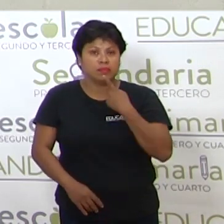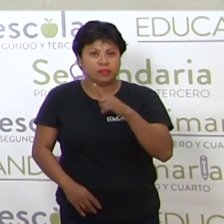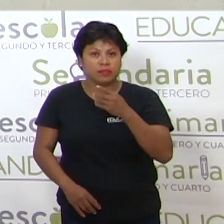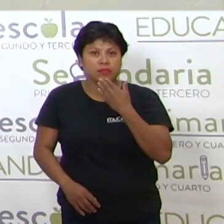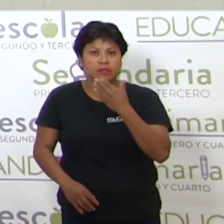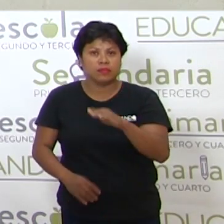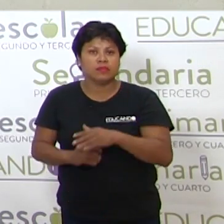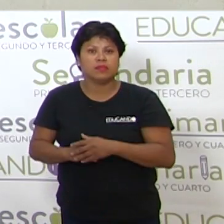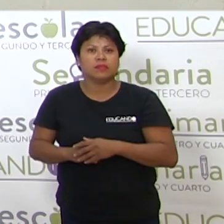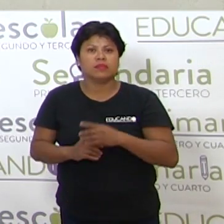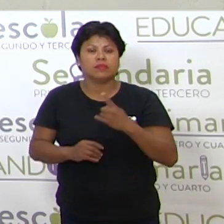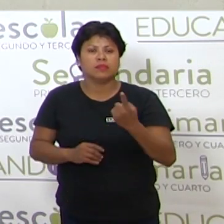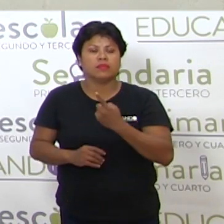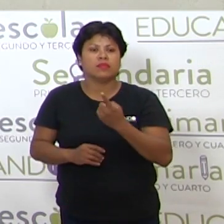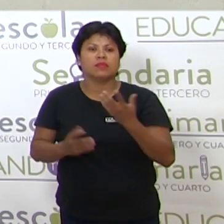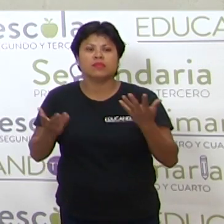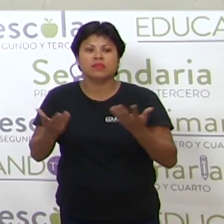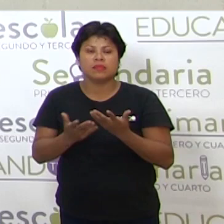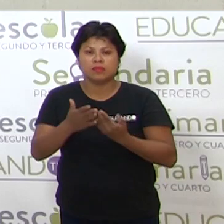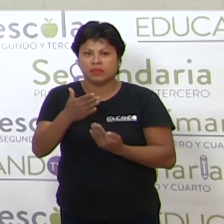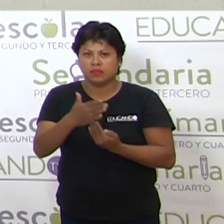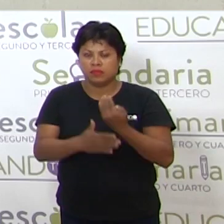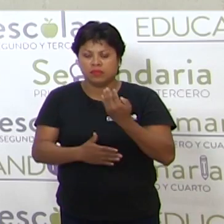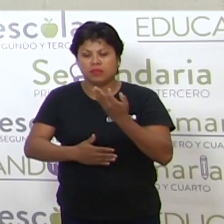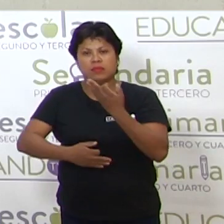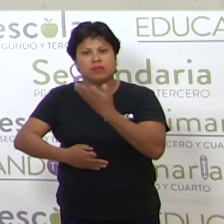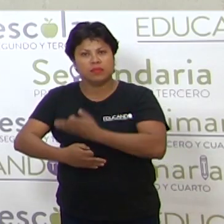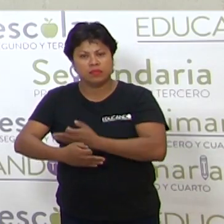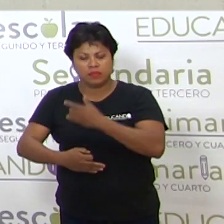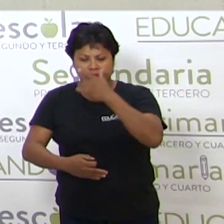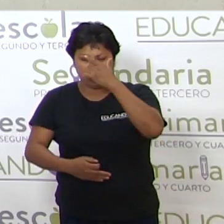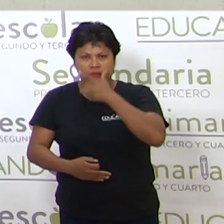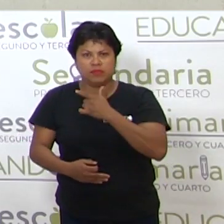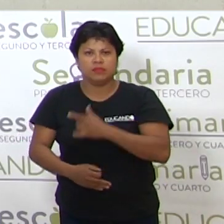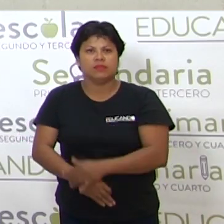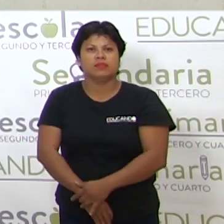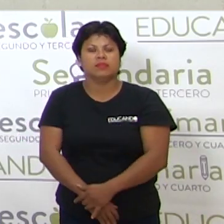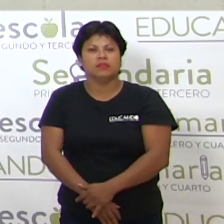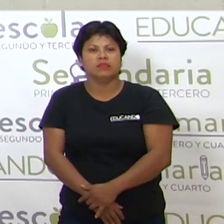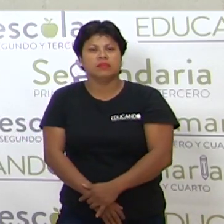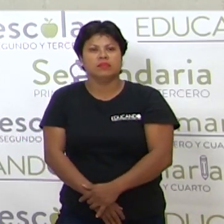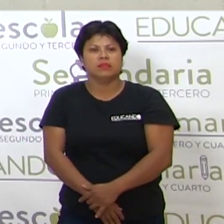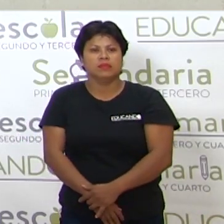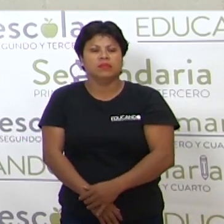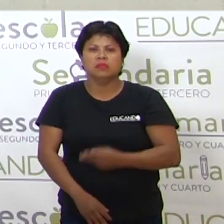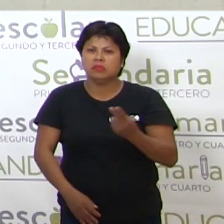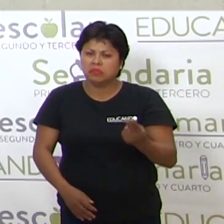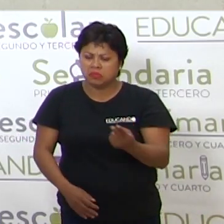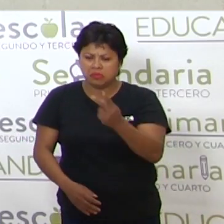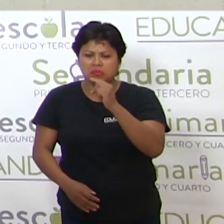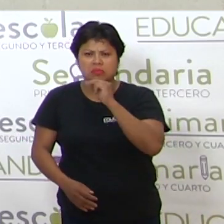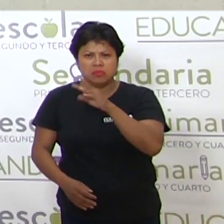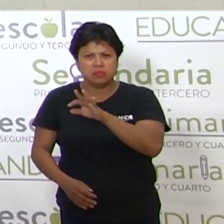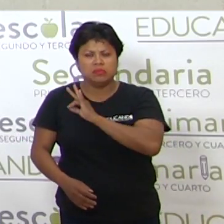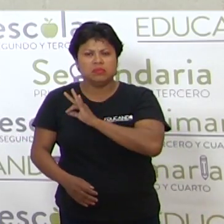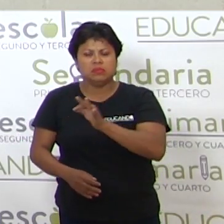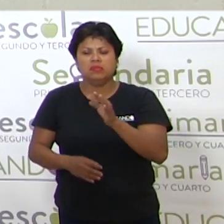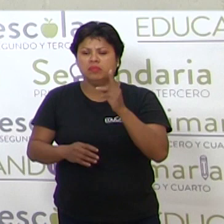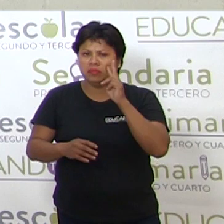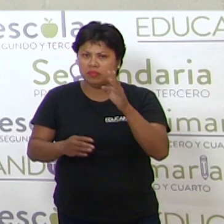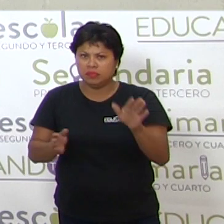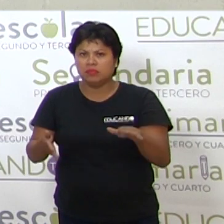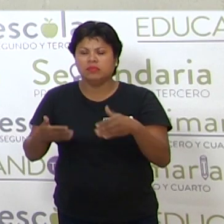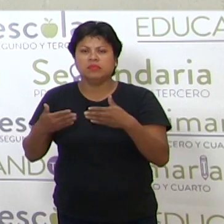lo que se hace en la mañana lo que se hace en la tarde lo que se hace por la noche ustedes también podrán comparar